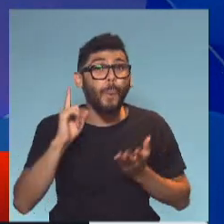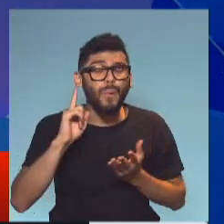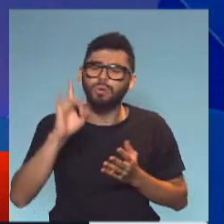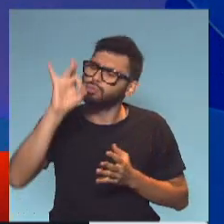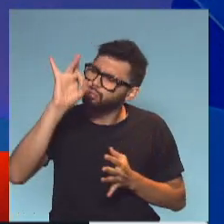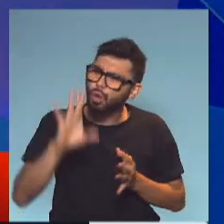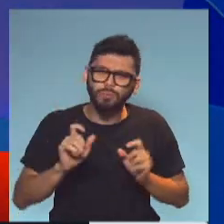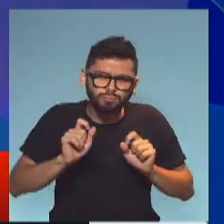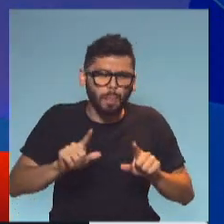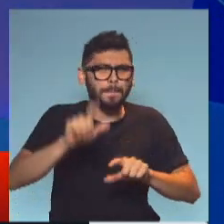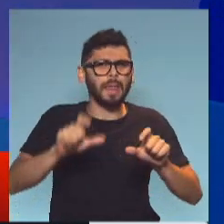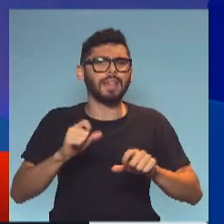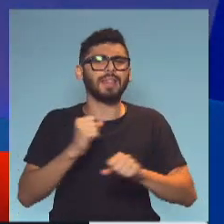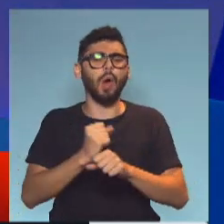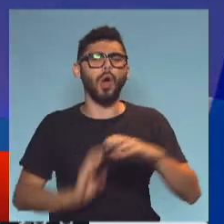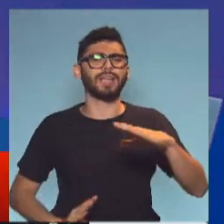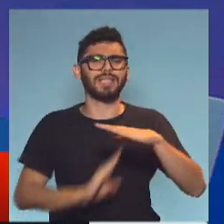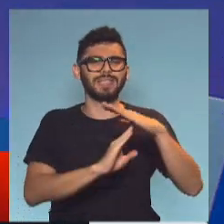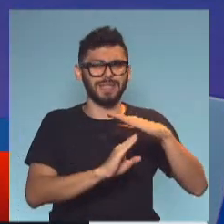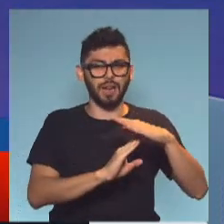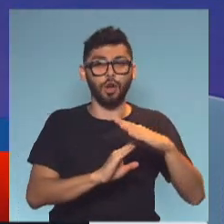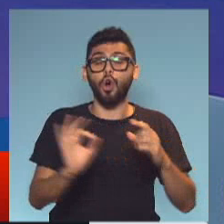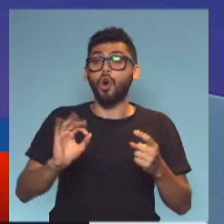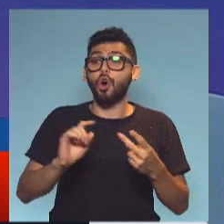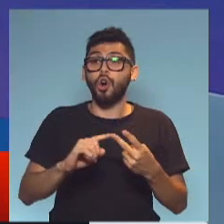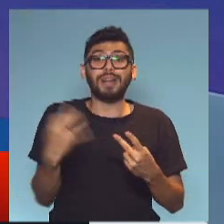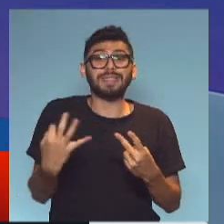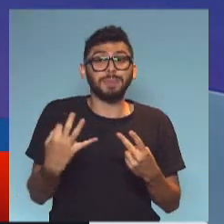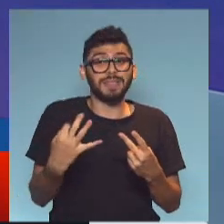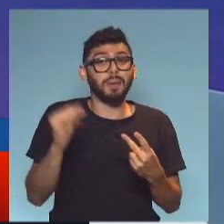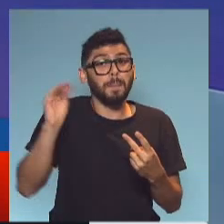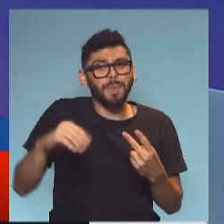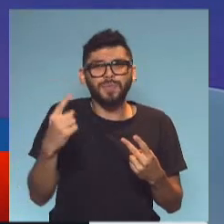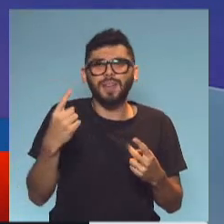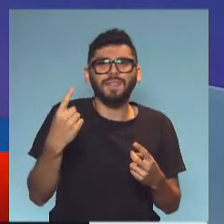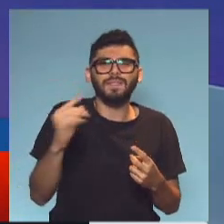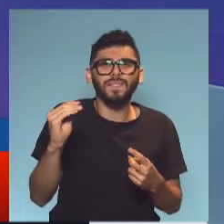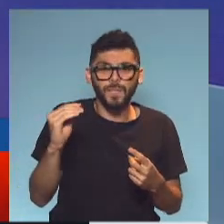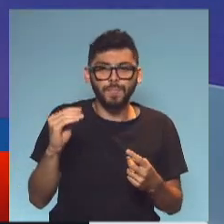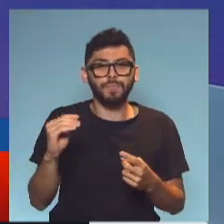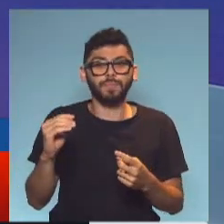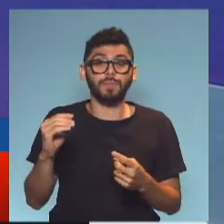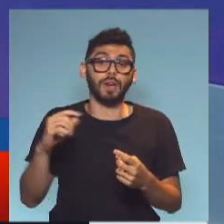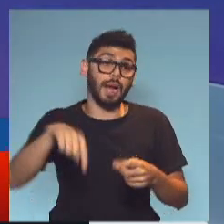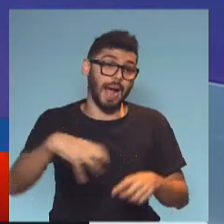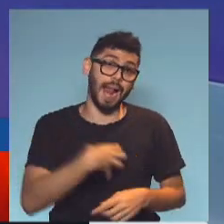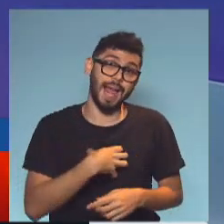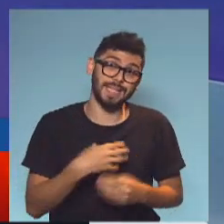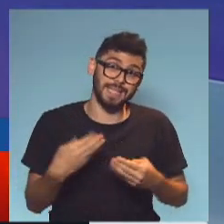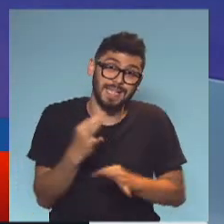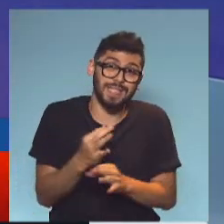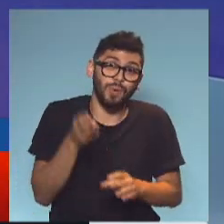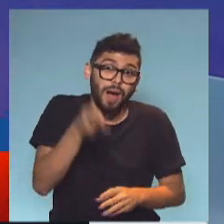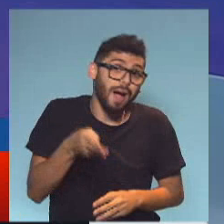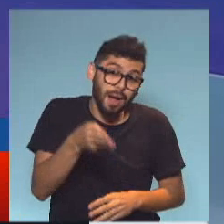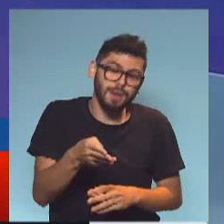por trabajadores esenciales, los exceptuados, y una diferenciación con respecto al año pasado. Al haber clases presenciales,